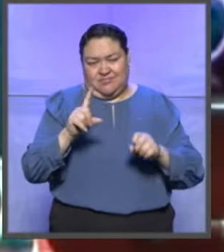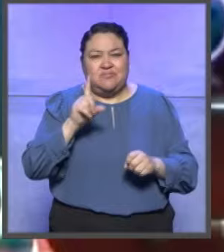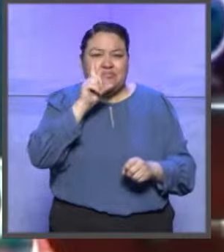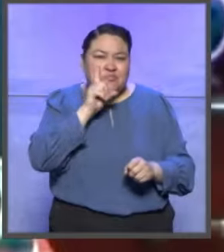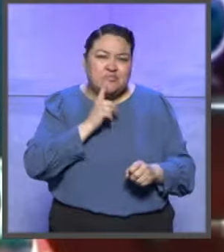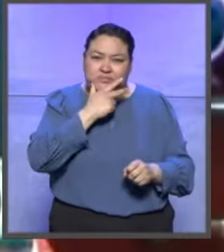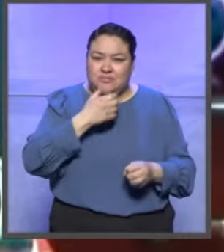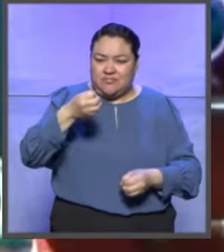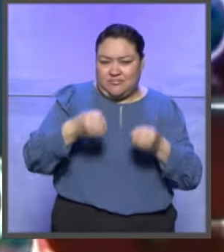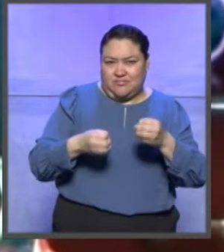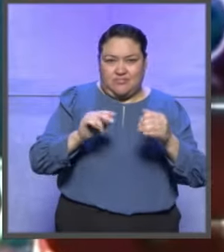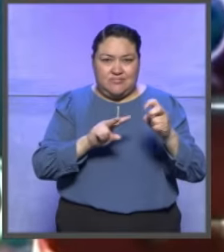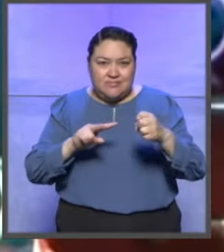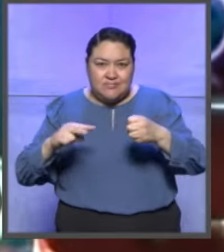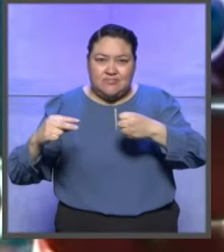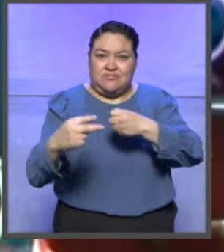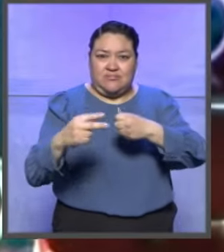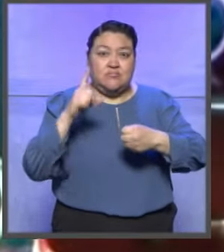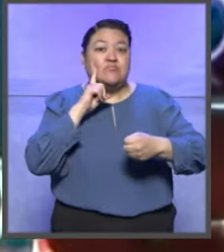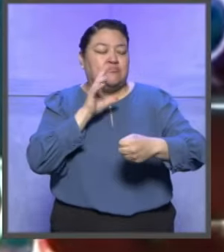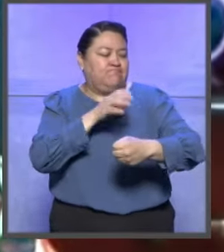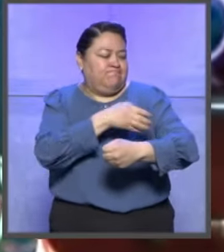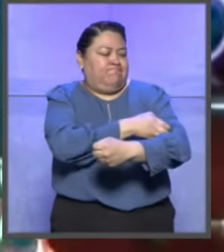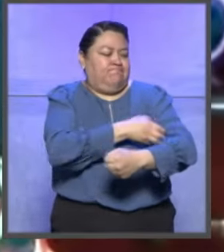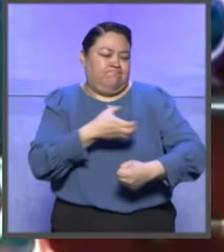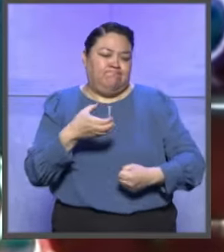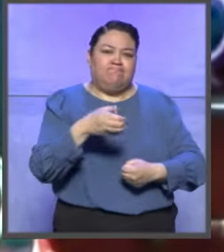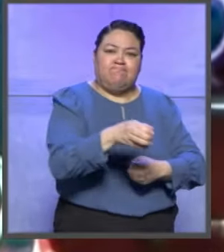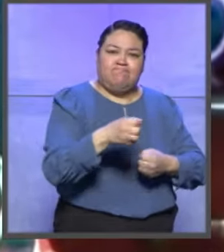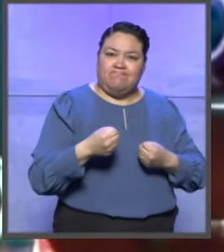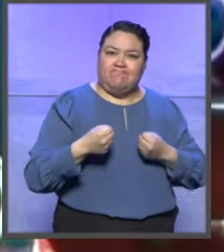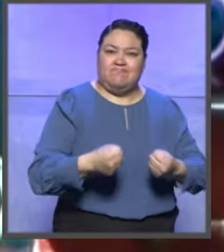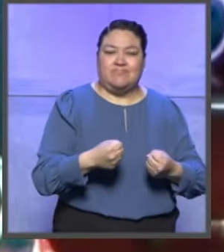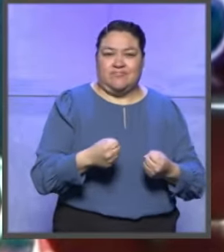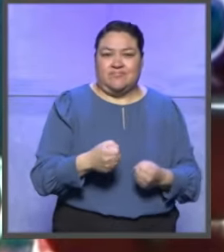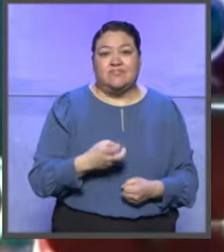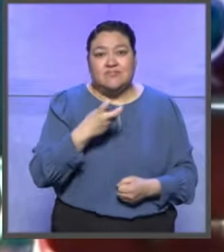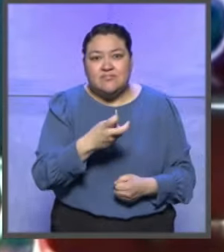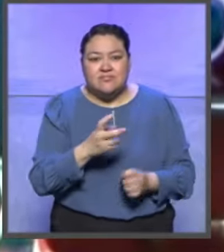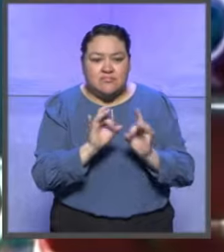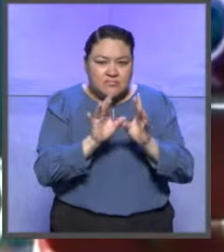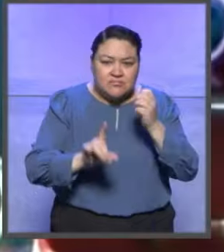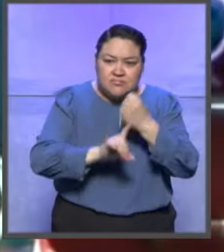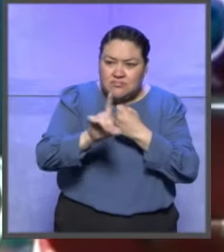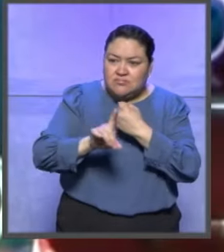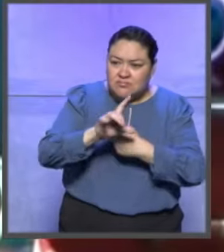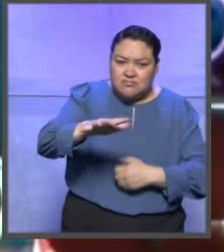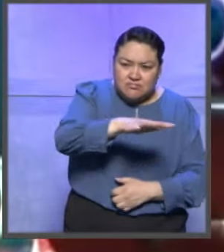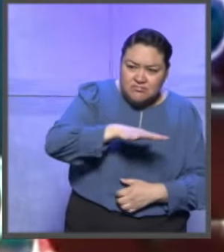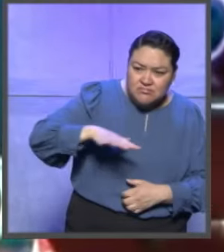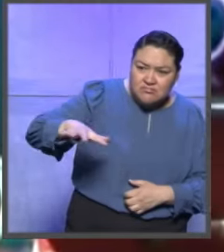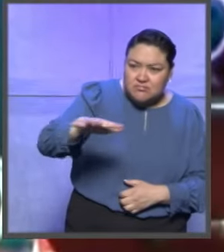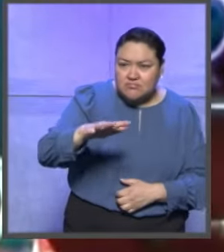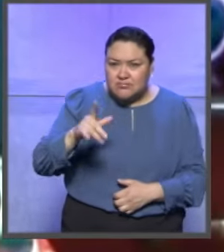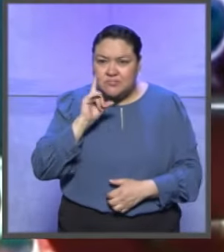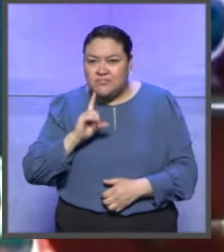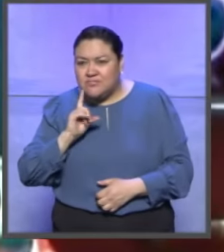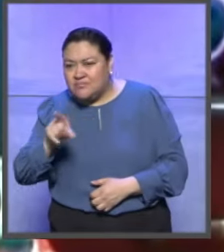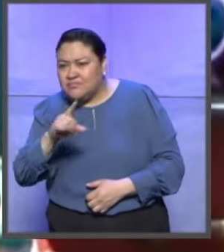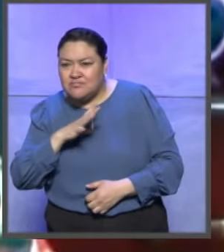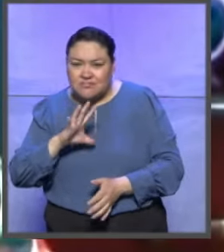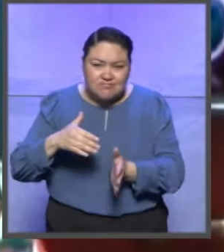temas que tienen que ver con el empoderamiento y con pues ver las problemáticas a las que nos enfrentamos